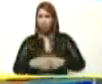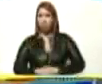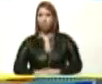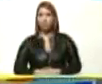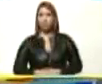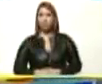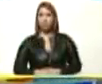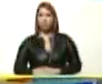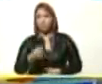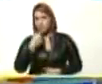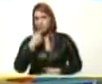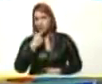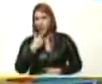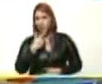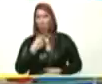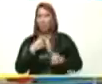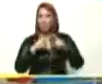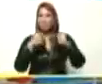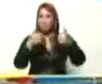bajo medicación, pero bien.